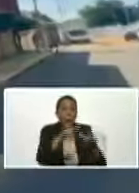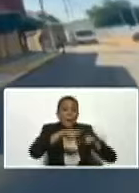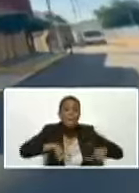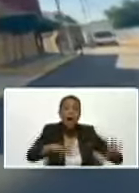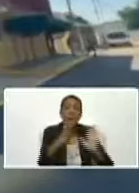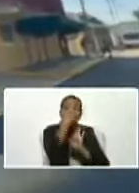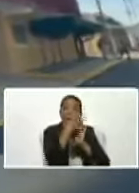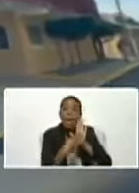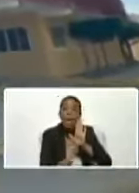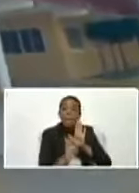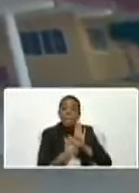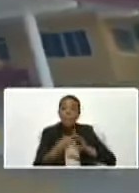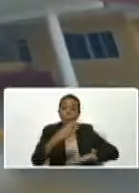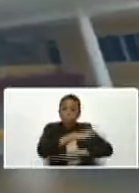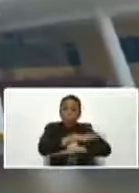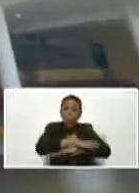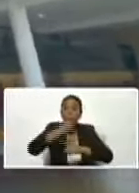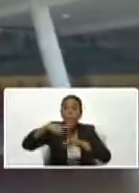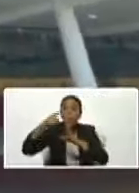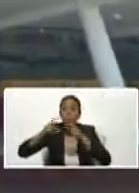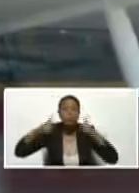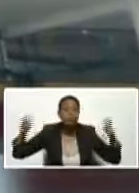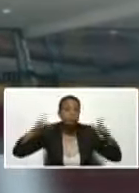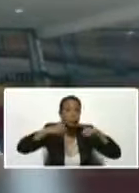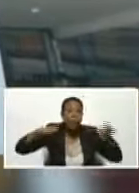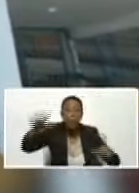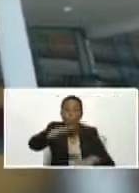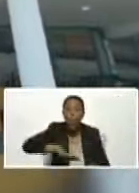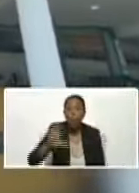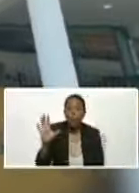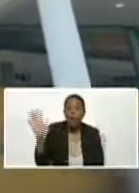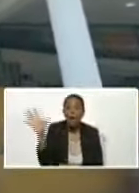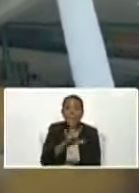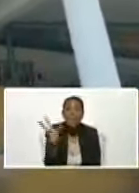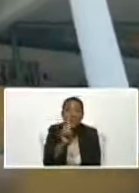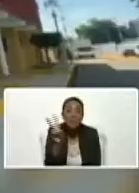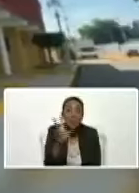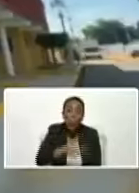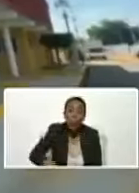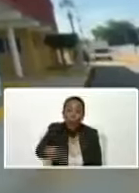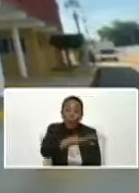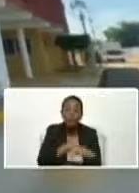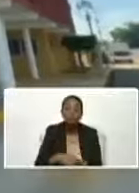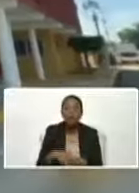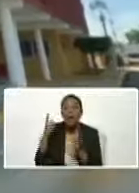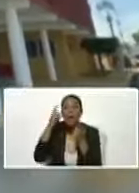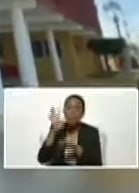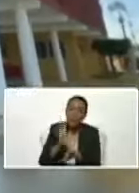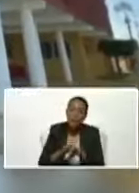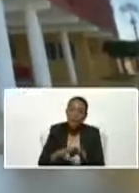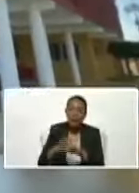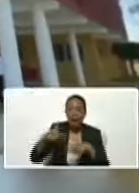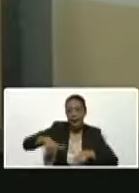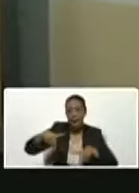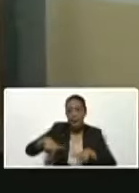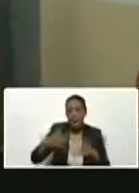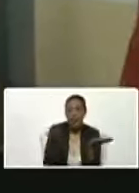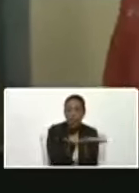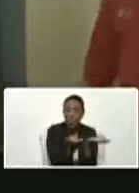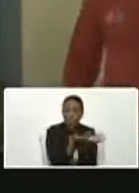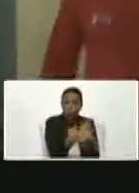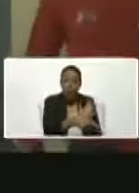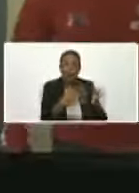un ejemplo para multiplicarlas por todo el país Amén presidente fíjese que acá preparamos a